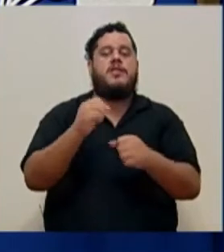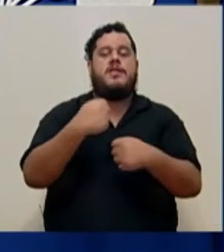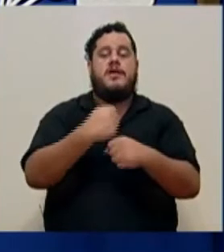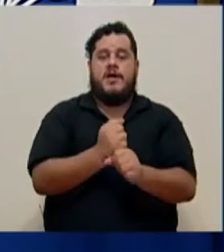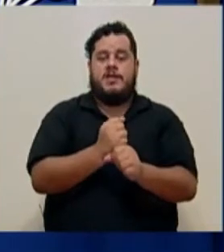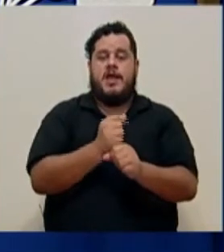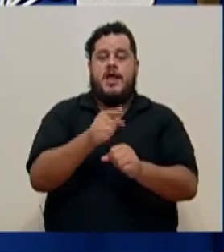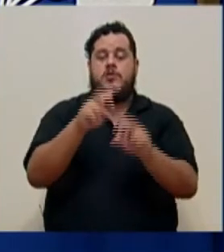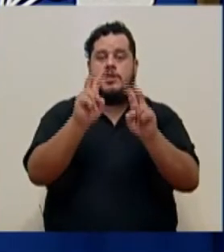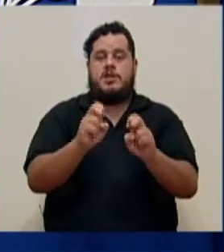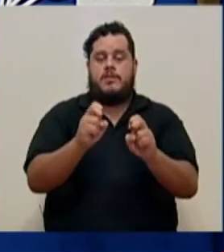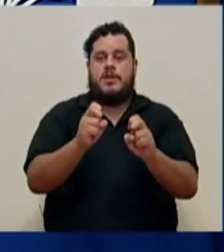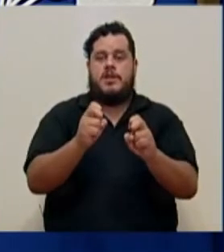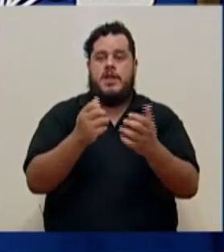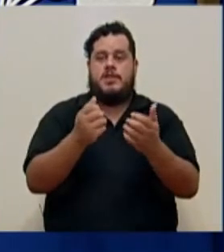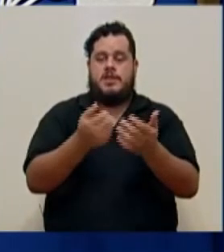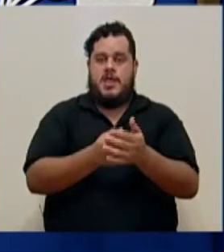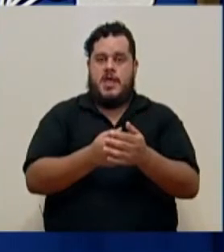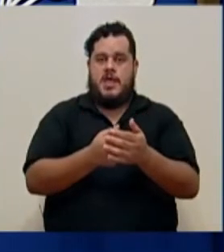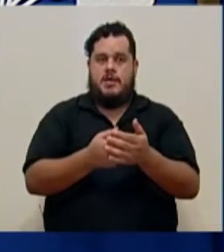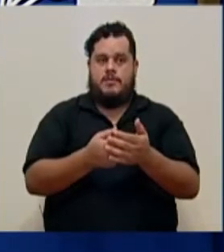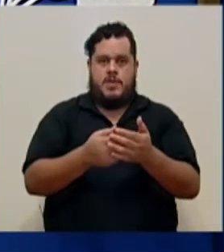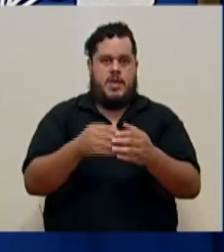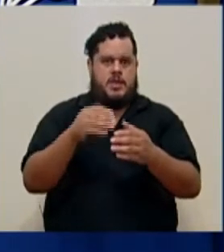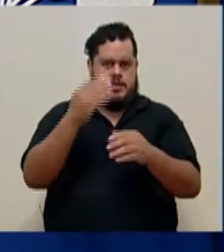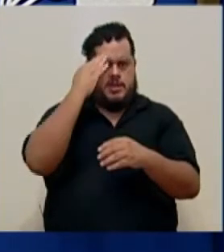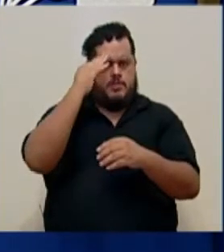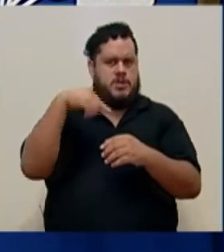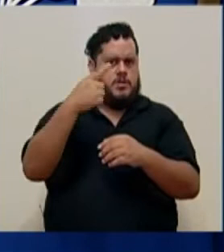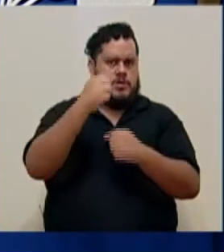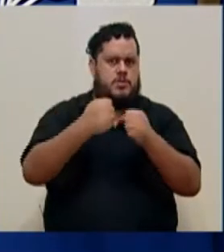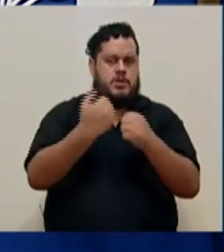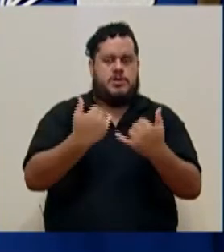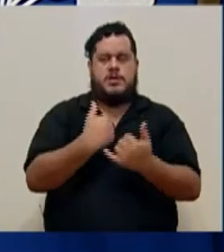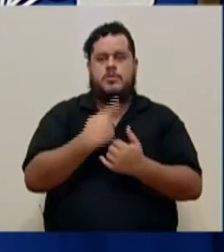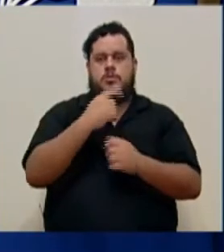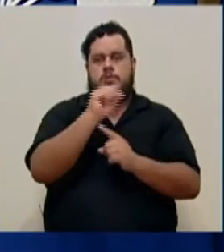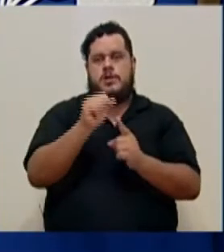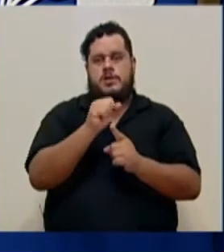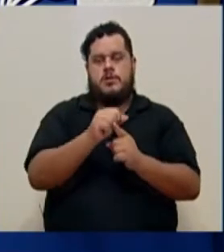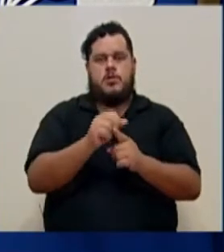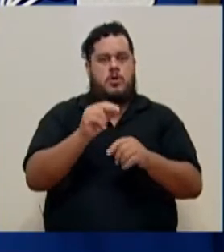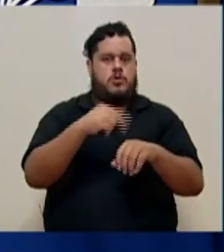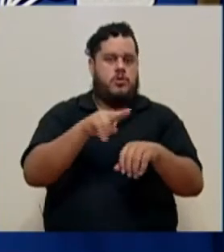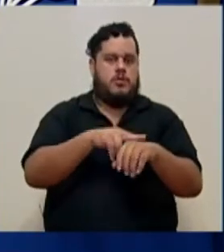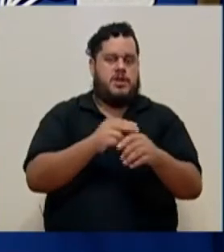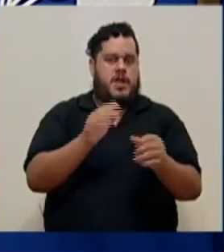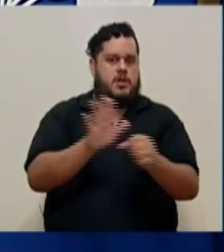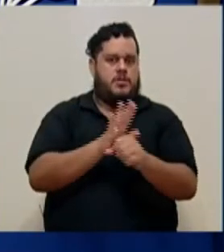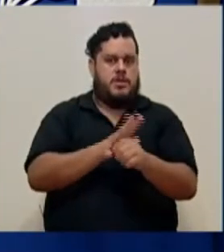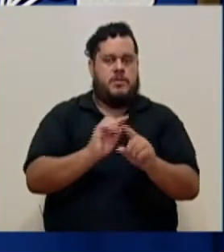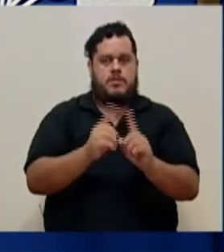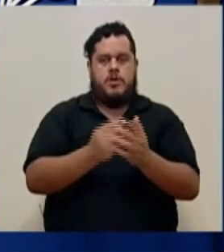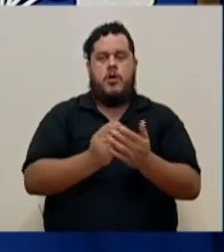exámenes de admisión. Y se hacen justamente porque ya sabemos que el próximo año posiblemente ya tendremos una situación no normalizada completamente, pero que